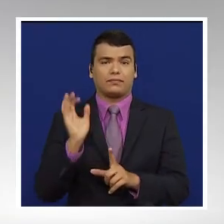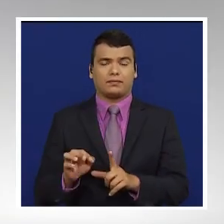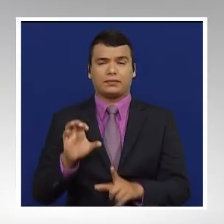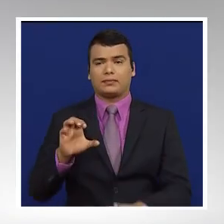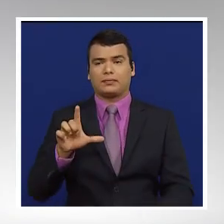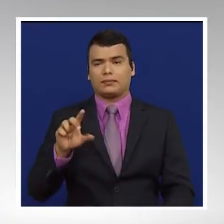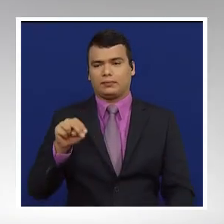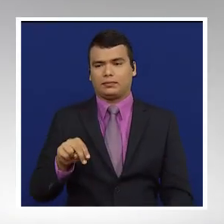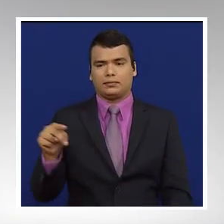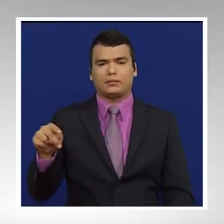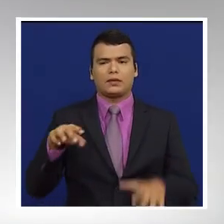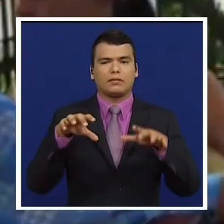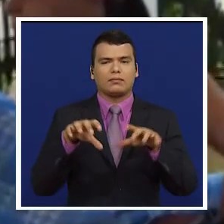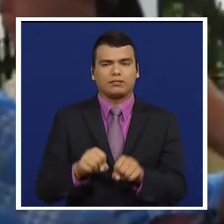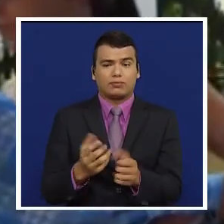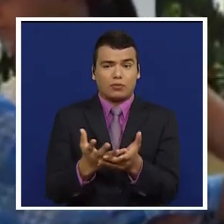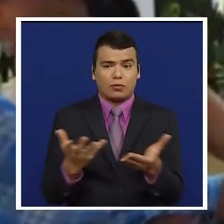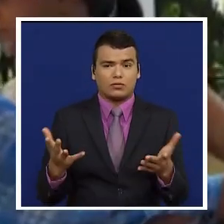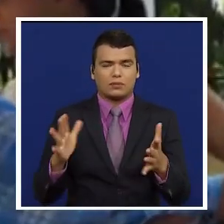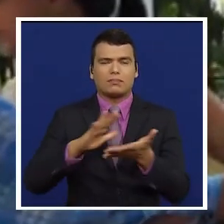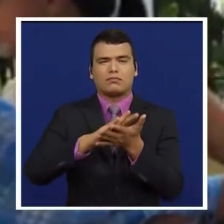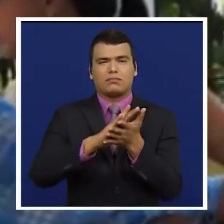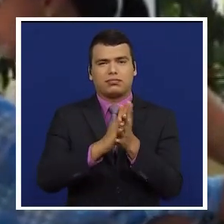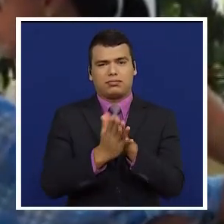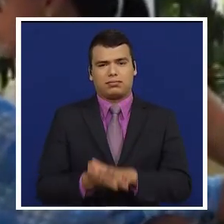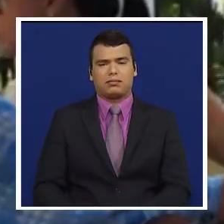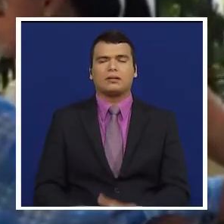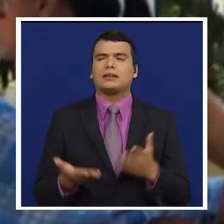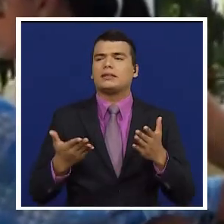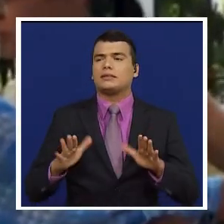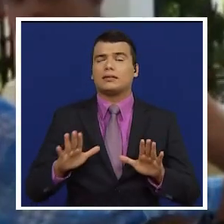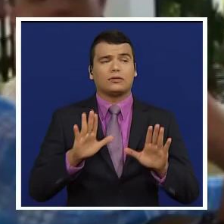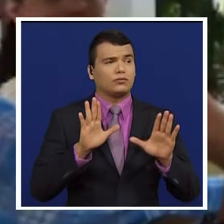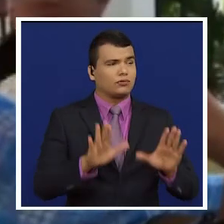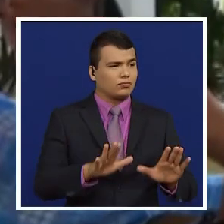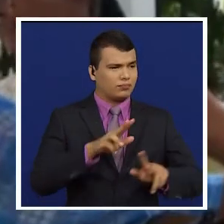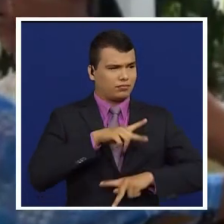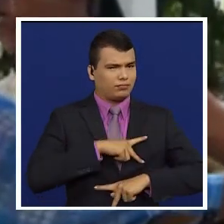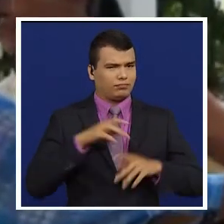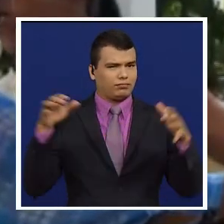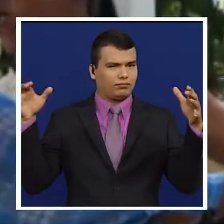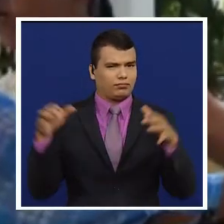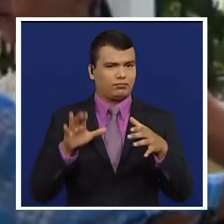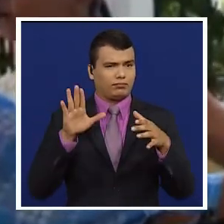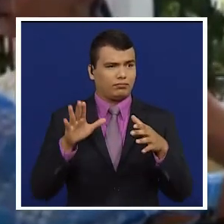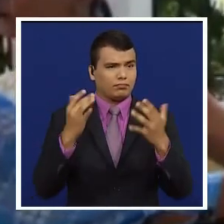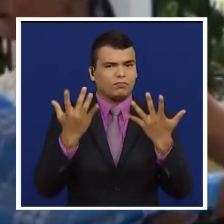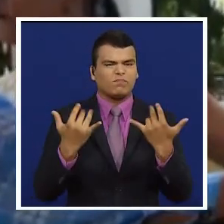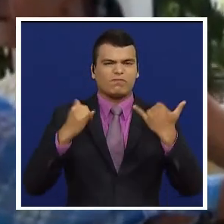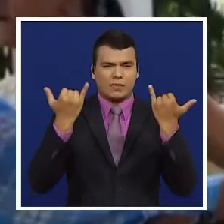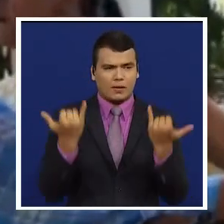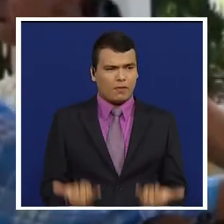La droga fue destruida. La materia prima de este grupo que estamos atacando con el